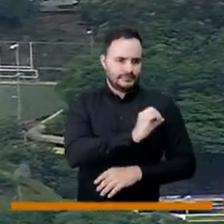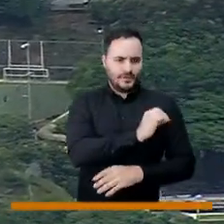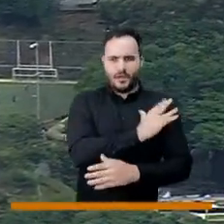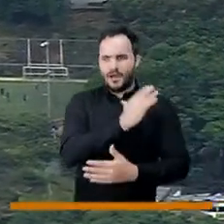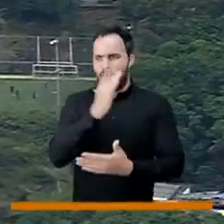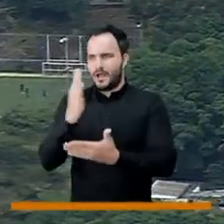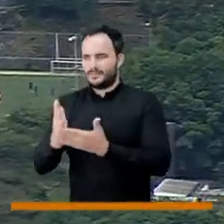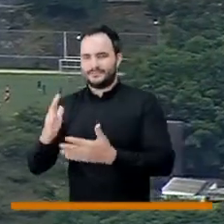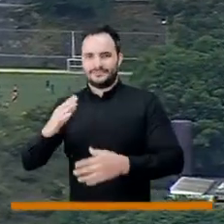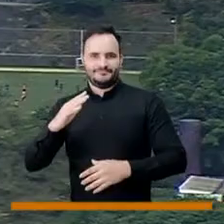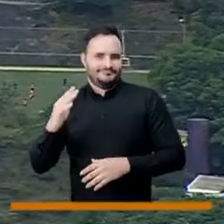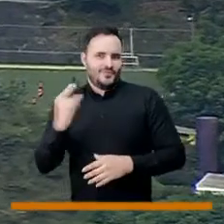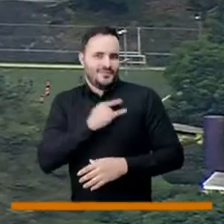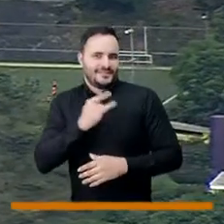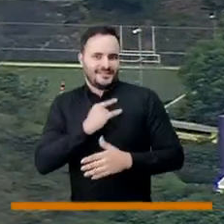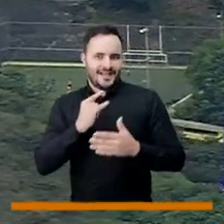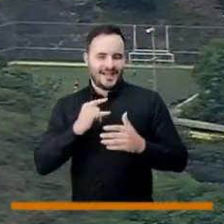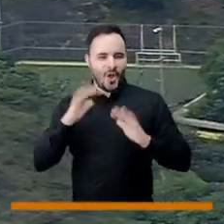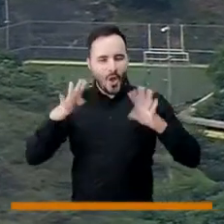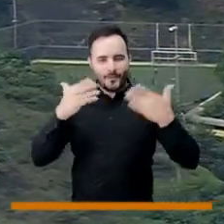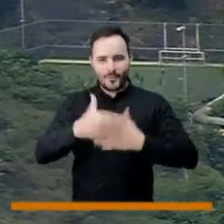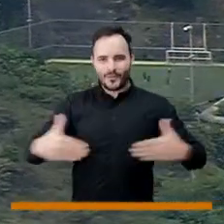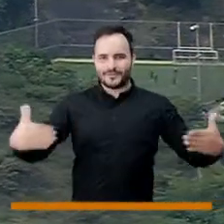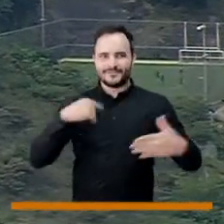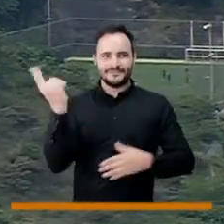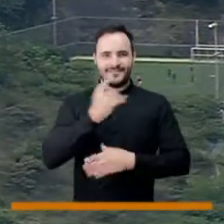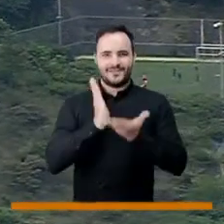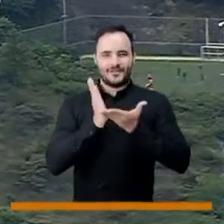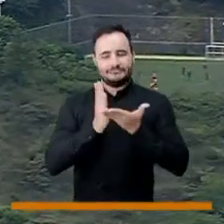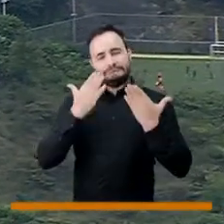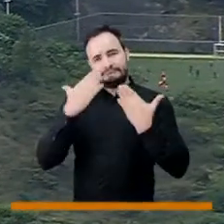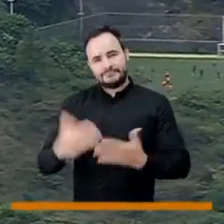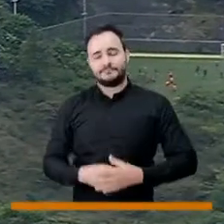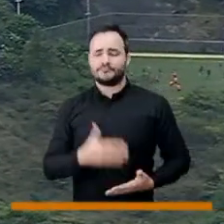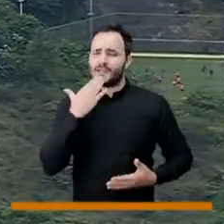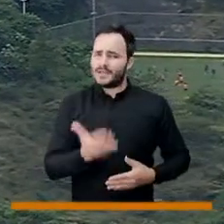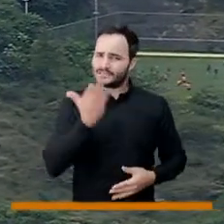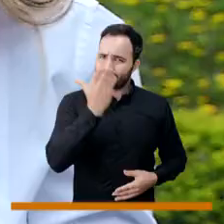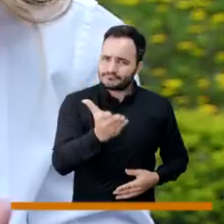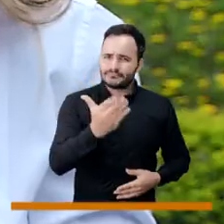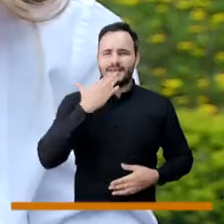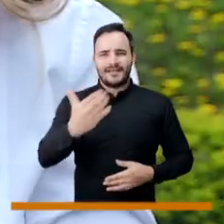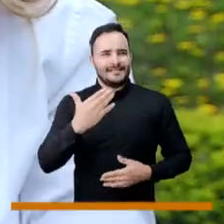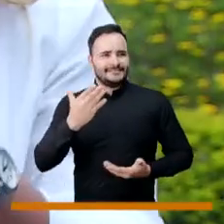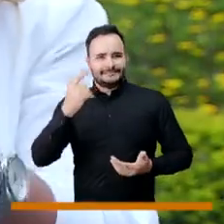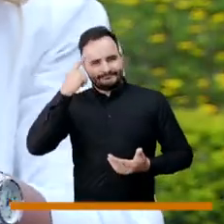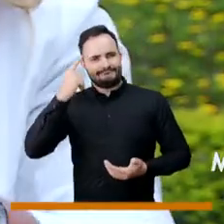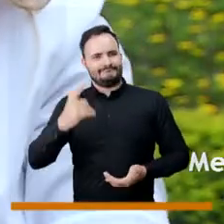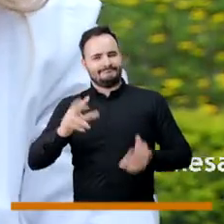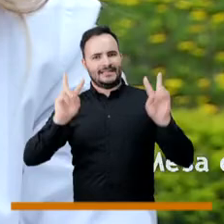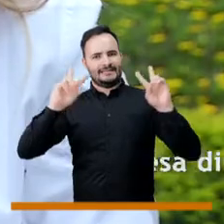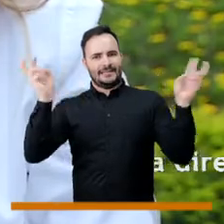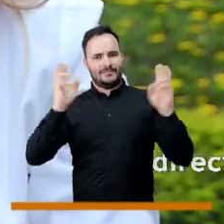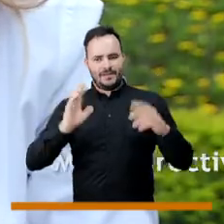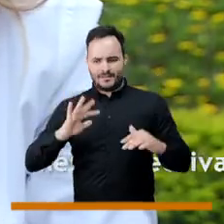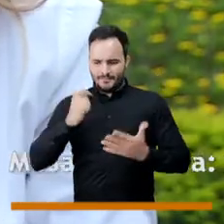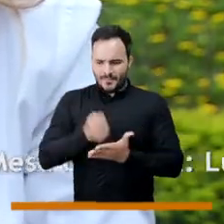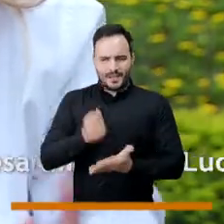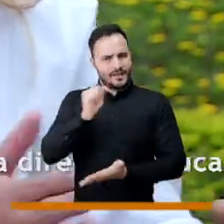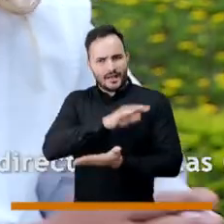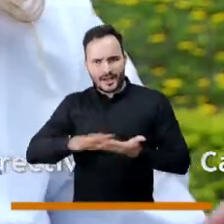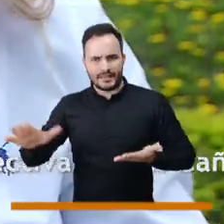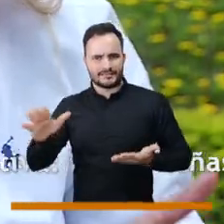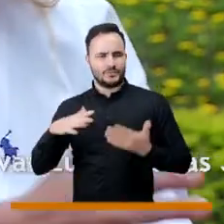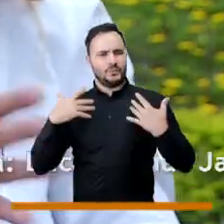hasta tiempo muchísimas gracias catherine por el espacio sin duda alguna un programa muy importante lo que tiene que ver con la gratuidad en la